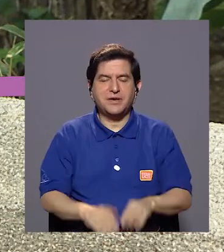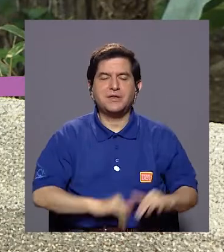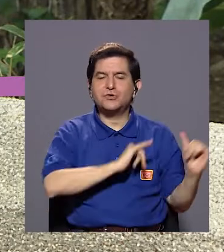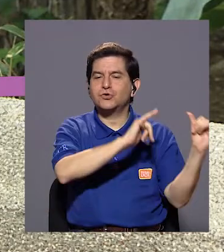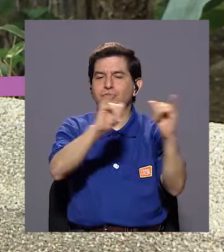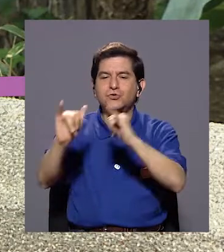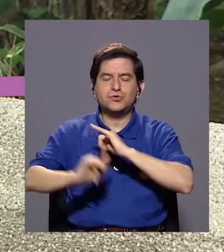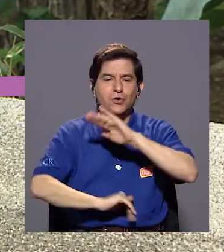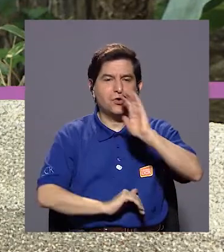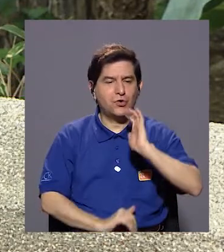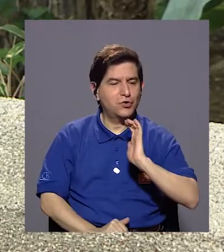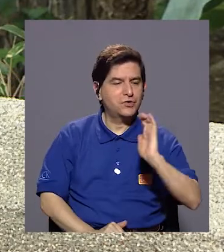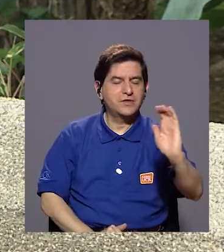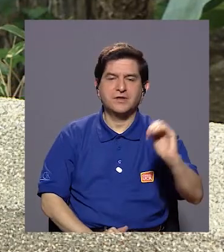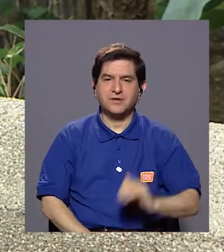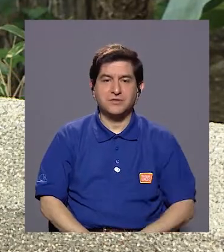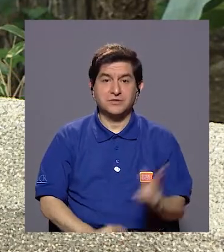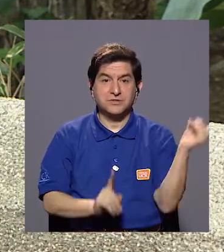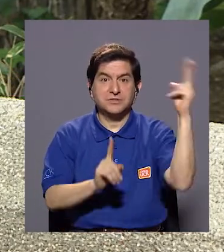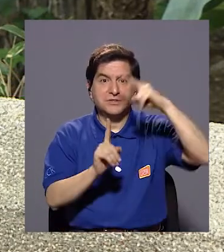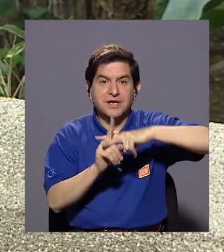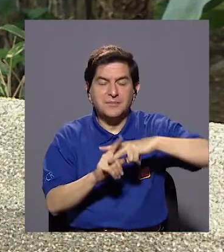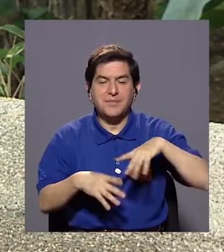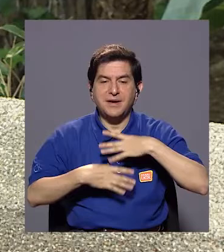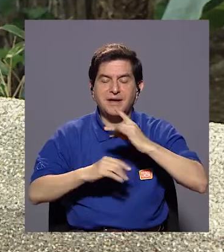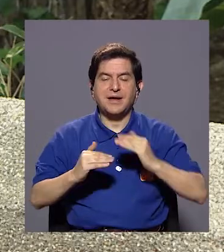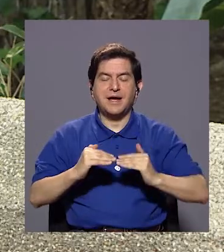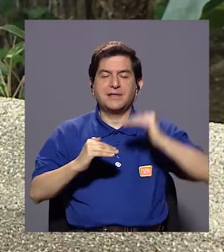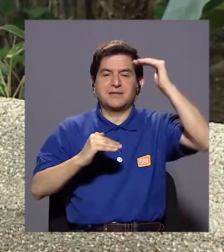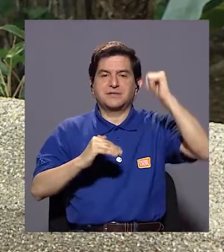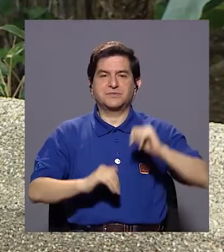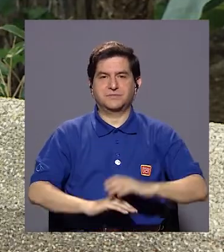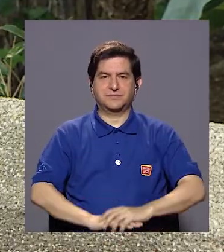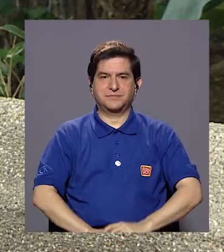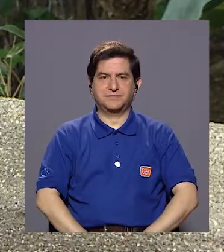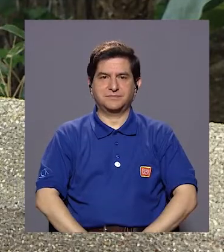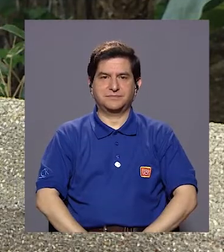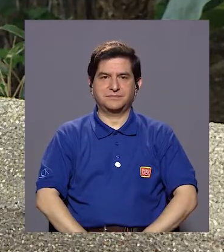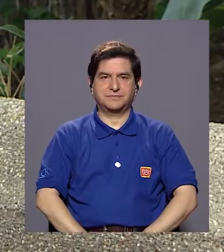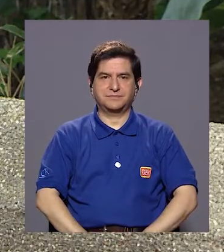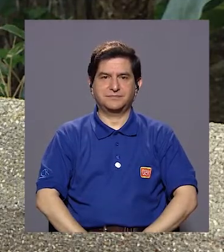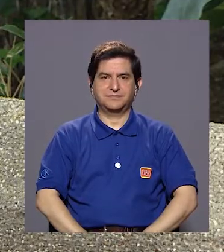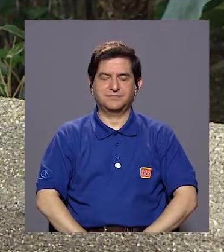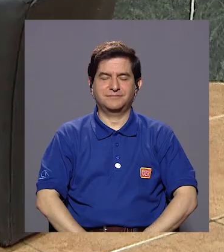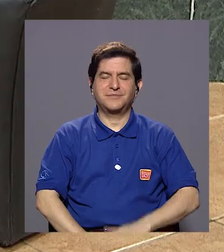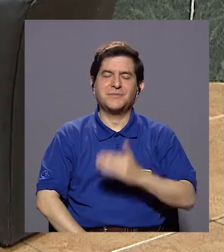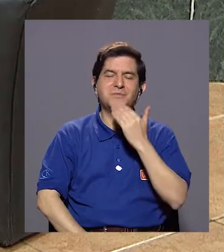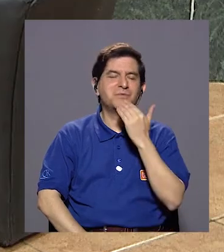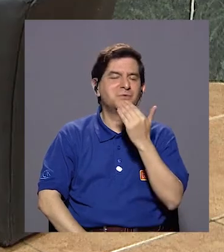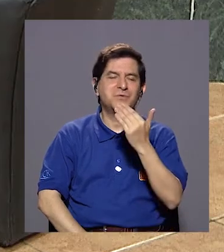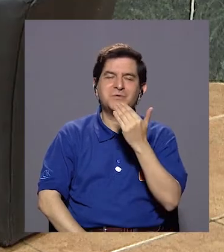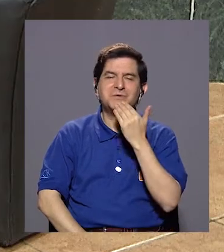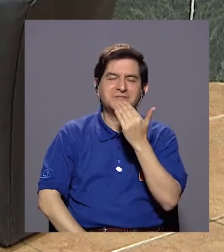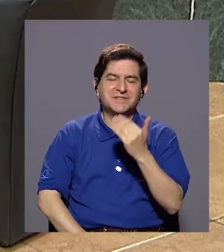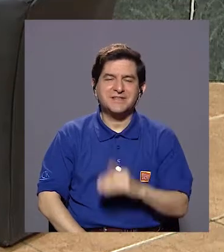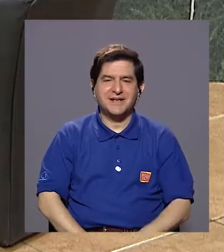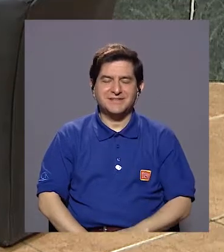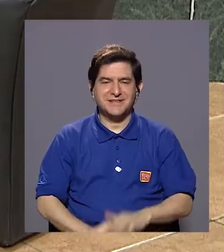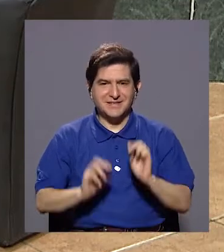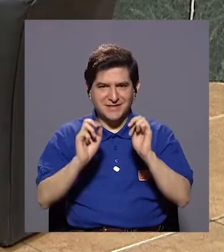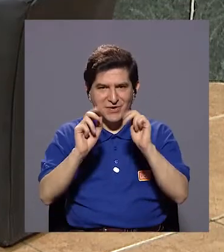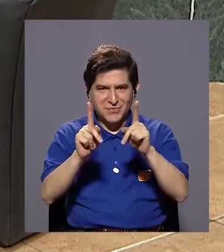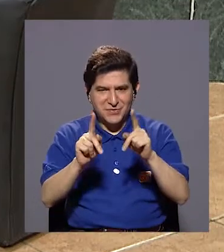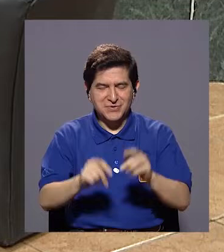todos los niños, ¿verdad? Así es. Y aplica, digamos, el interés superior, Ajá, ¿verdad? Entonces, bueno, agradecerle, Liliana, el espacio